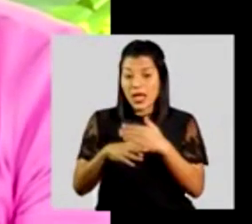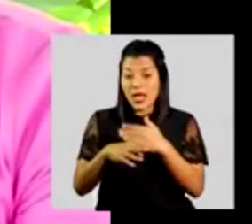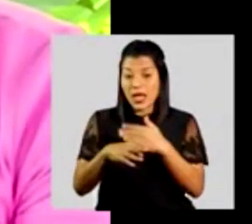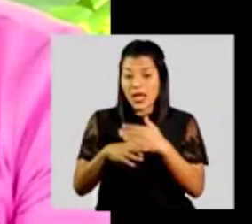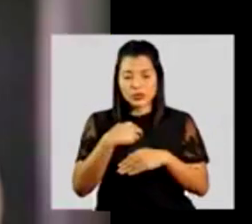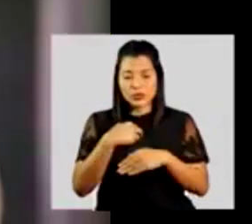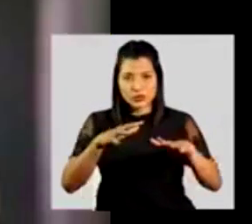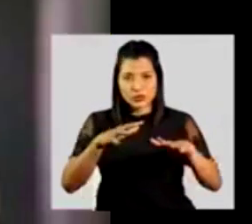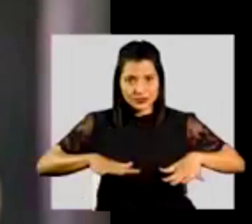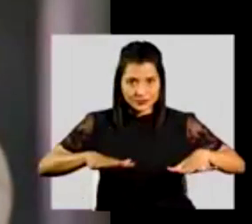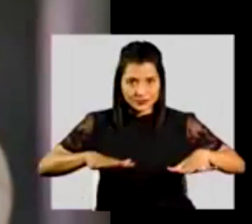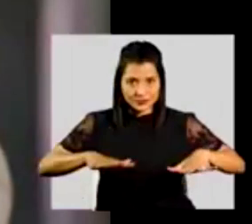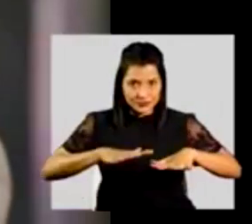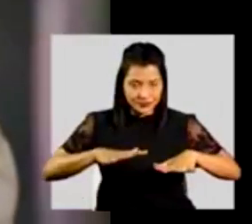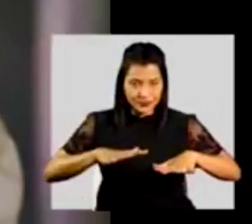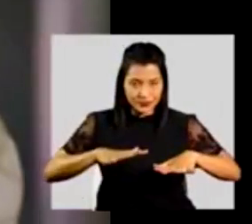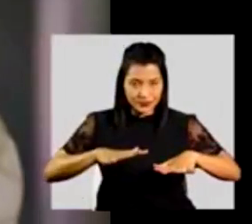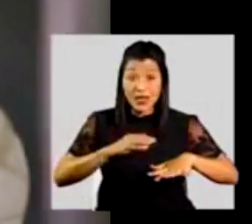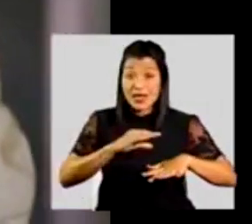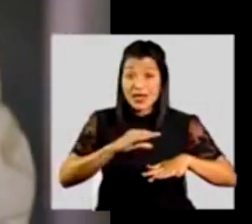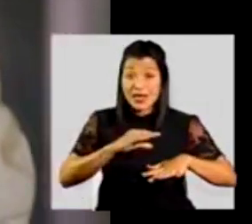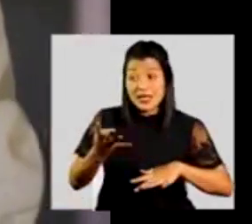Terrabá, y somos,